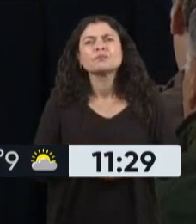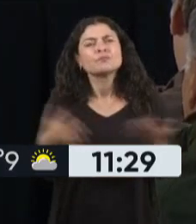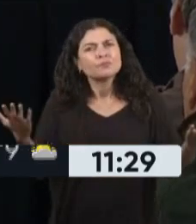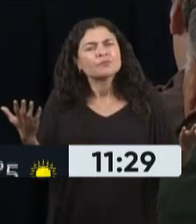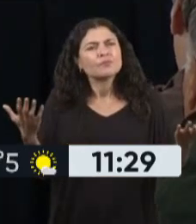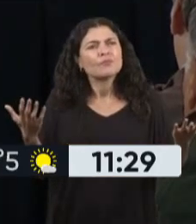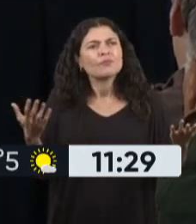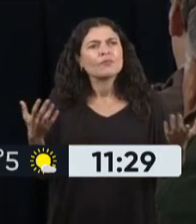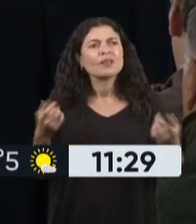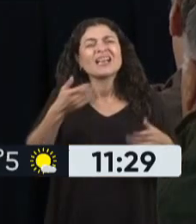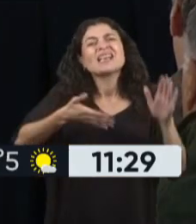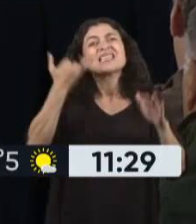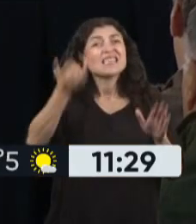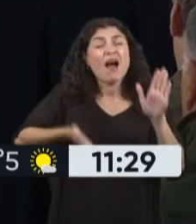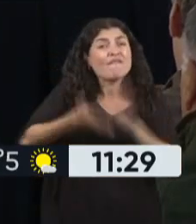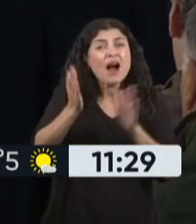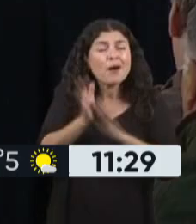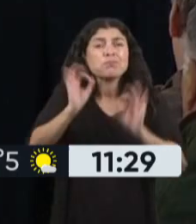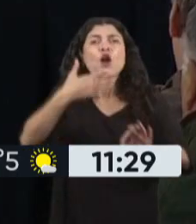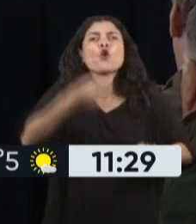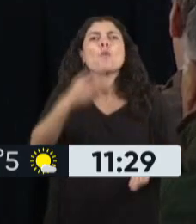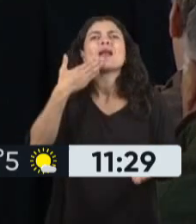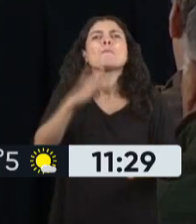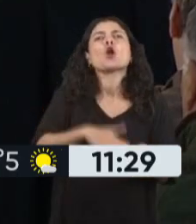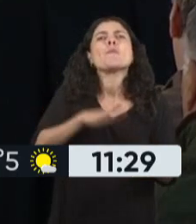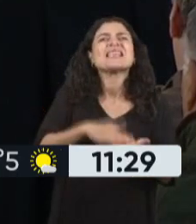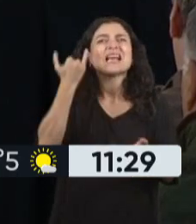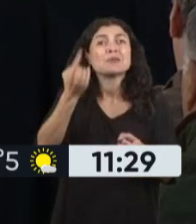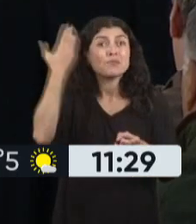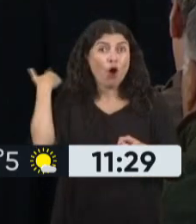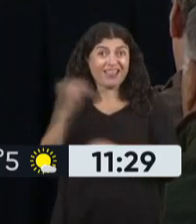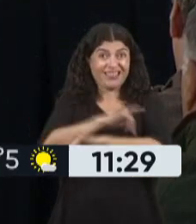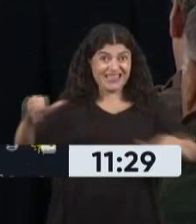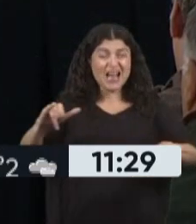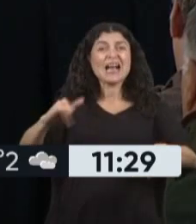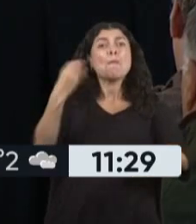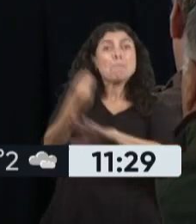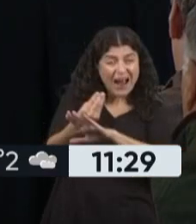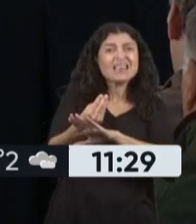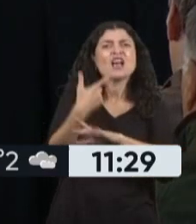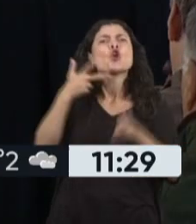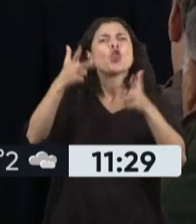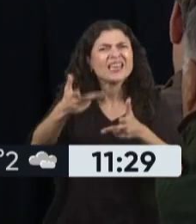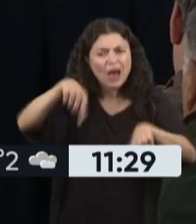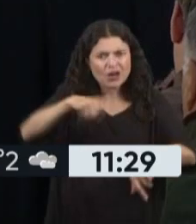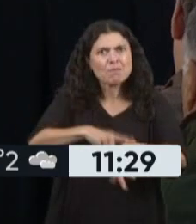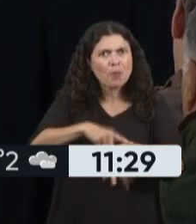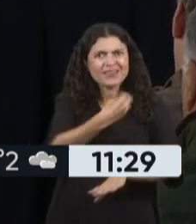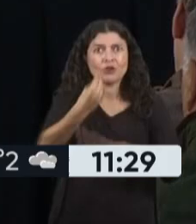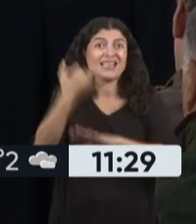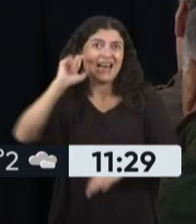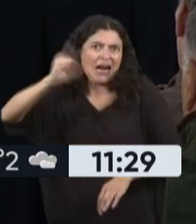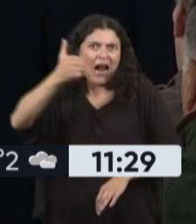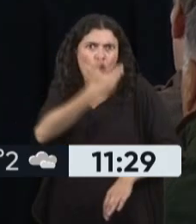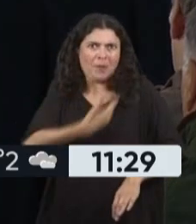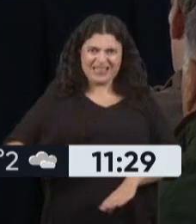si hubiéramos cumplido el 25% de las promesas estaríamos bien, por decirlo de alguna manera. Y lo que reveló el trabajo que hizo Manuel